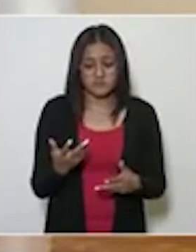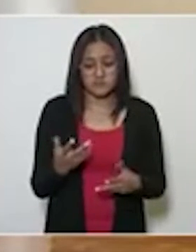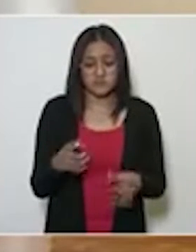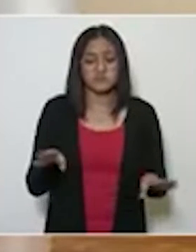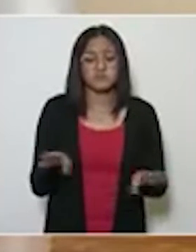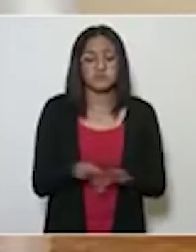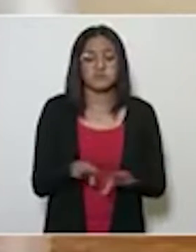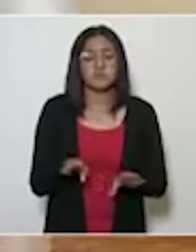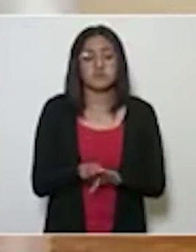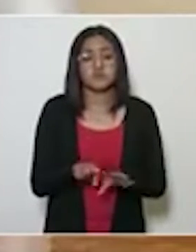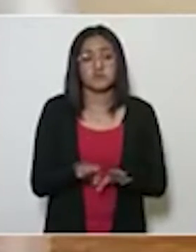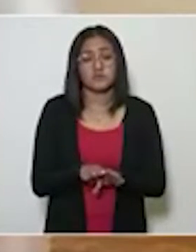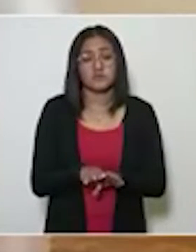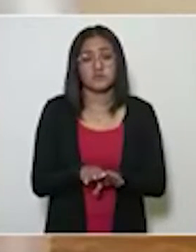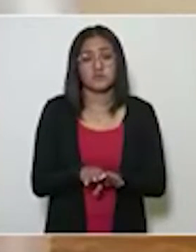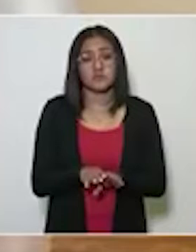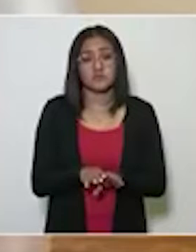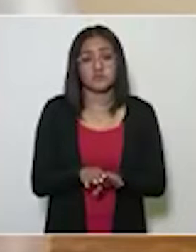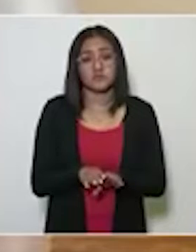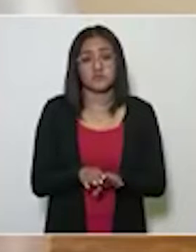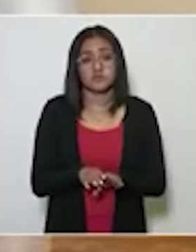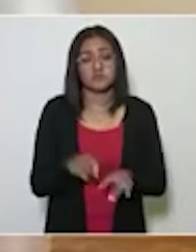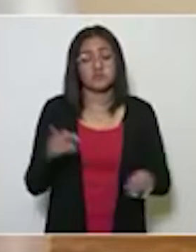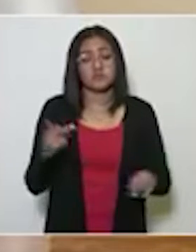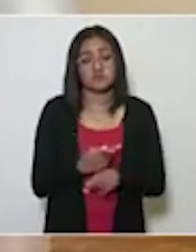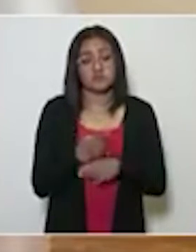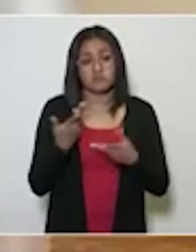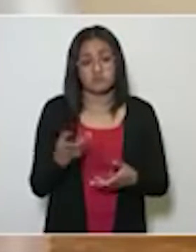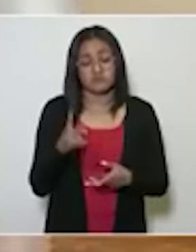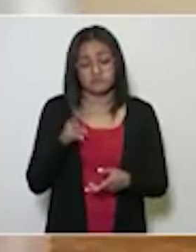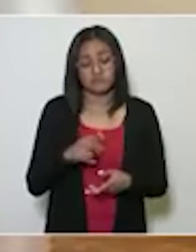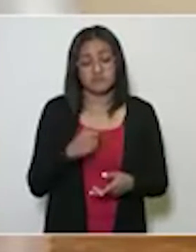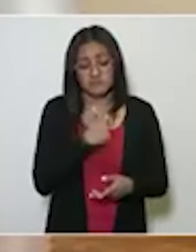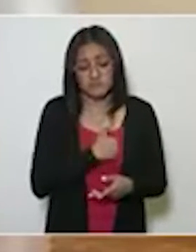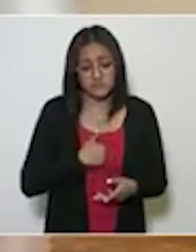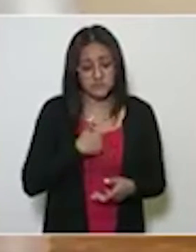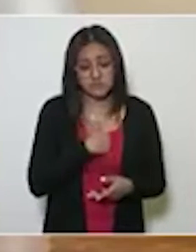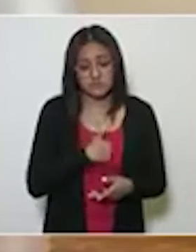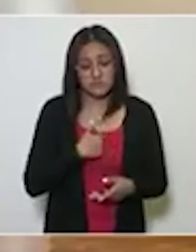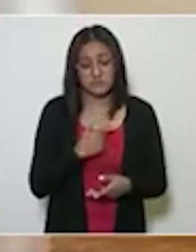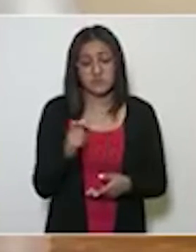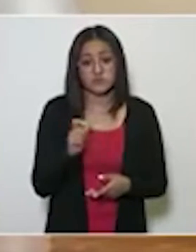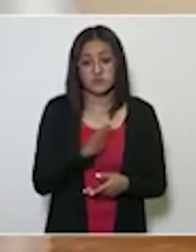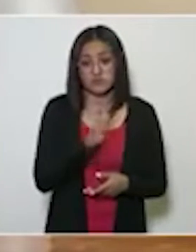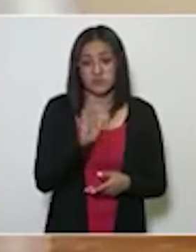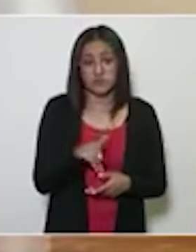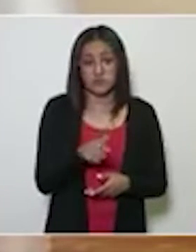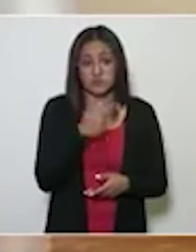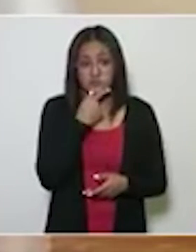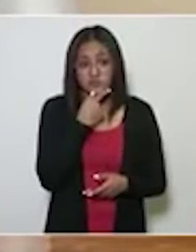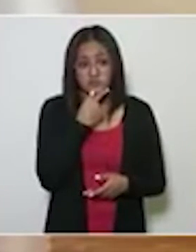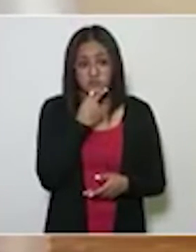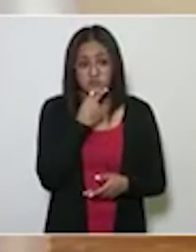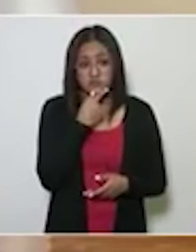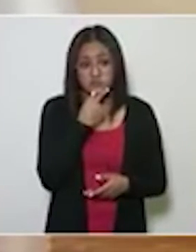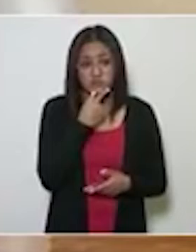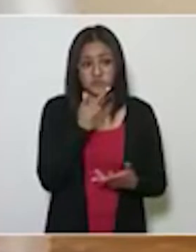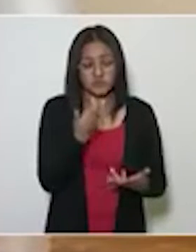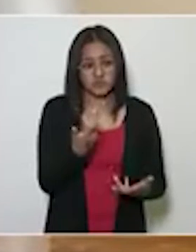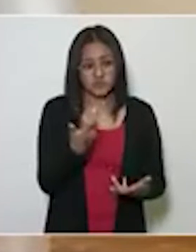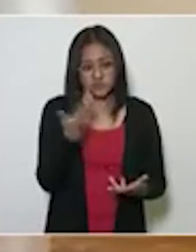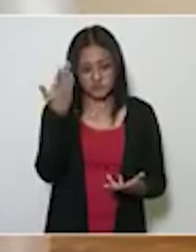aniversario luctuoso de los hechos tan lamentables cuando fallece el niño, bueno, de